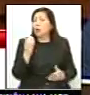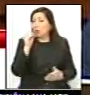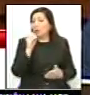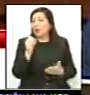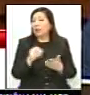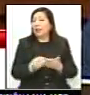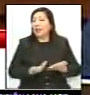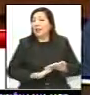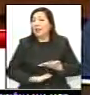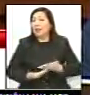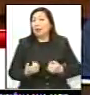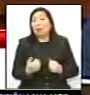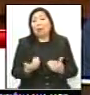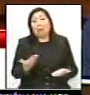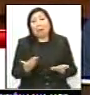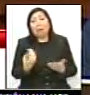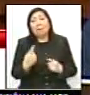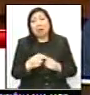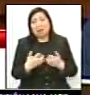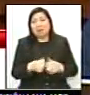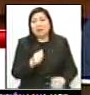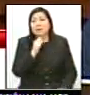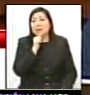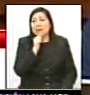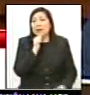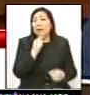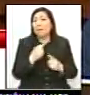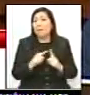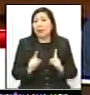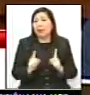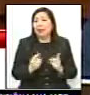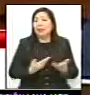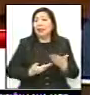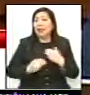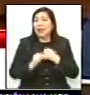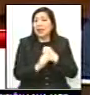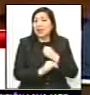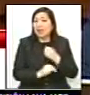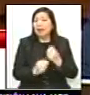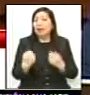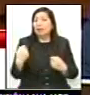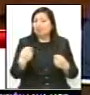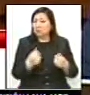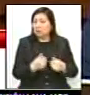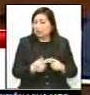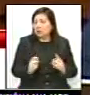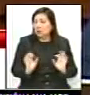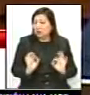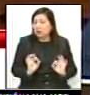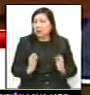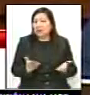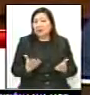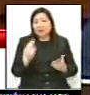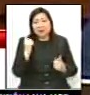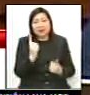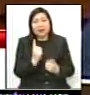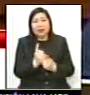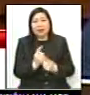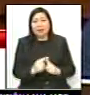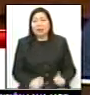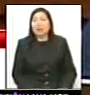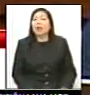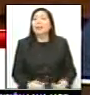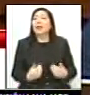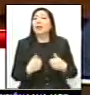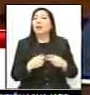oportunidad de negocio. Tal vez para la empresa privada, para las transnacionales que vienen a invertir, está bien, es su interés, es su objetivo.